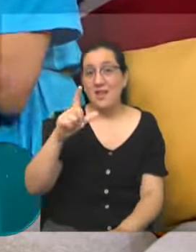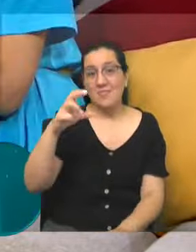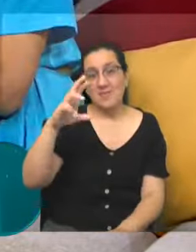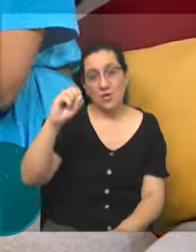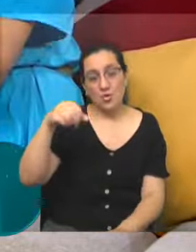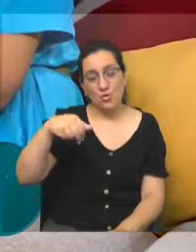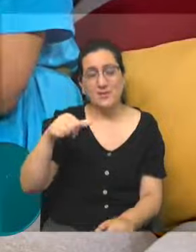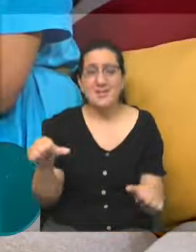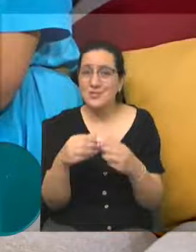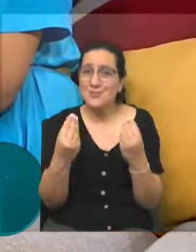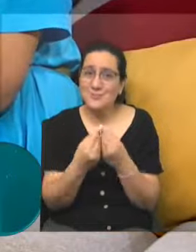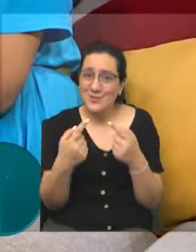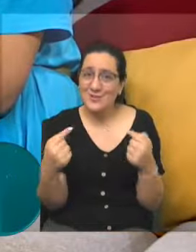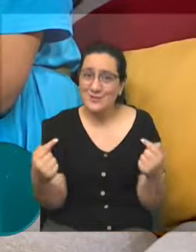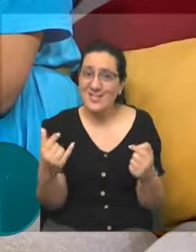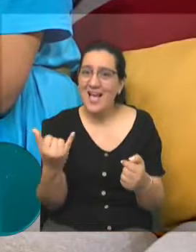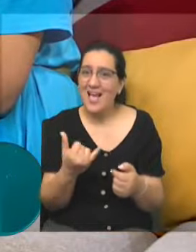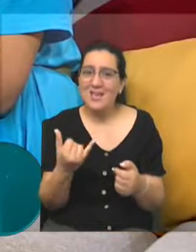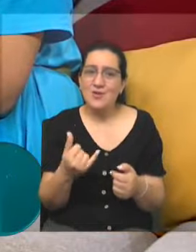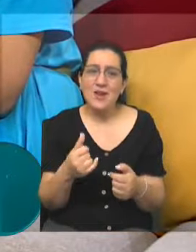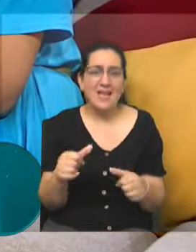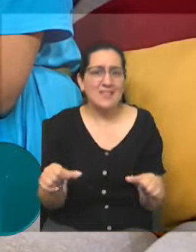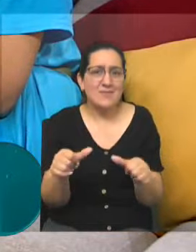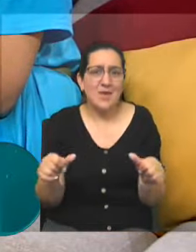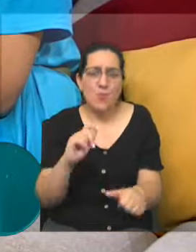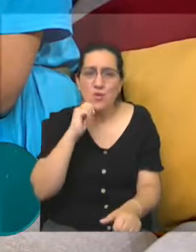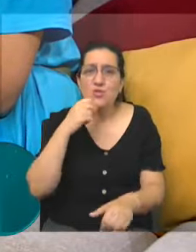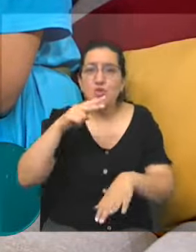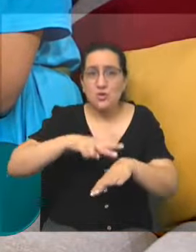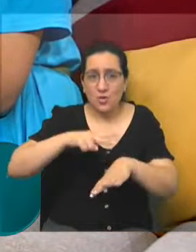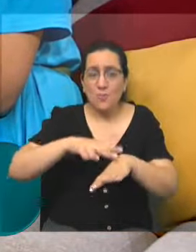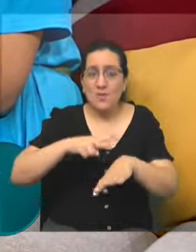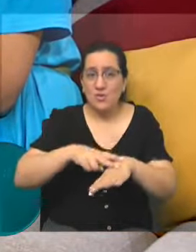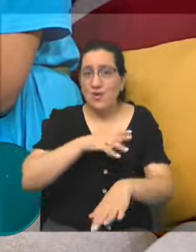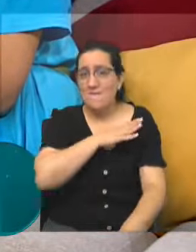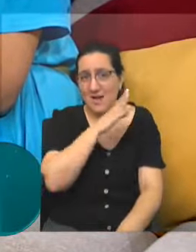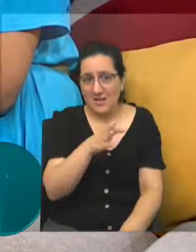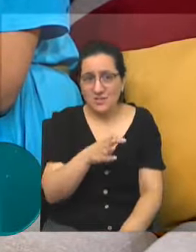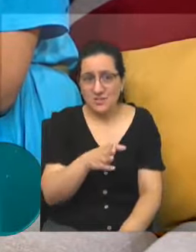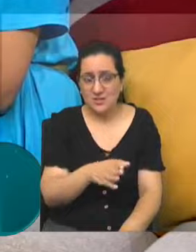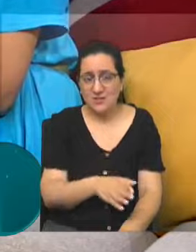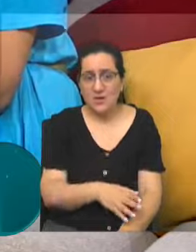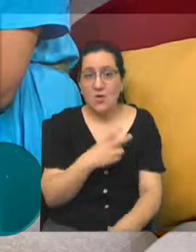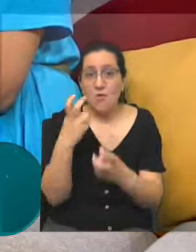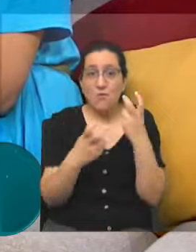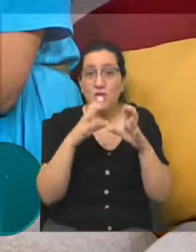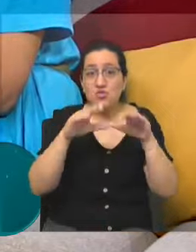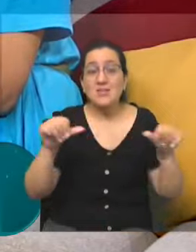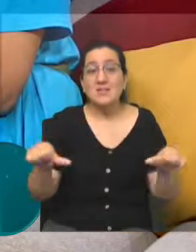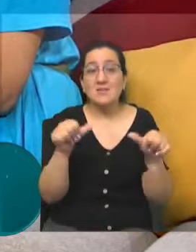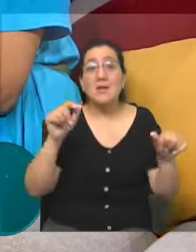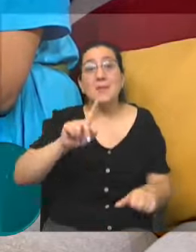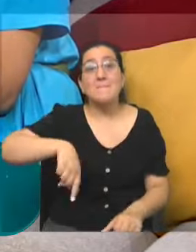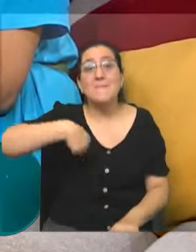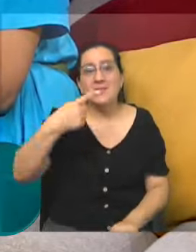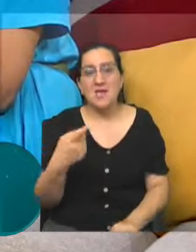ha hecho tanto, va a haber tremenda movida que recomiendo que ya tipo cartelera de Fito. ¿Qué? Busquen todas las actividades que hay para hacer